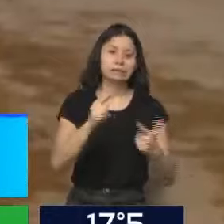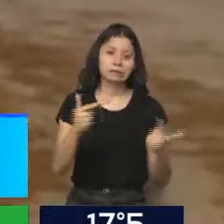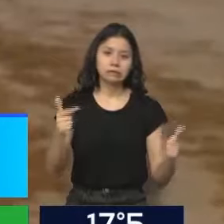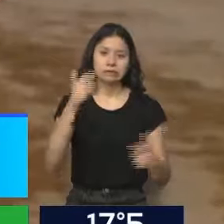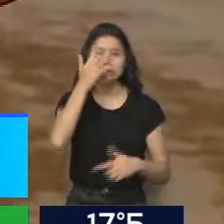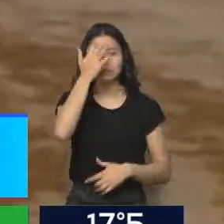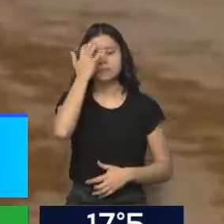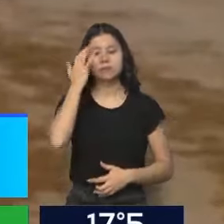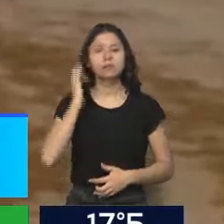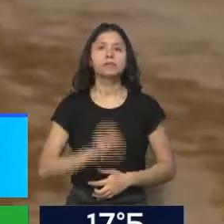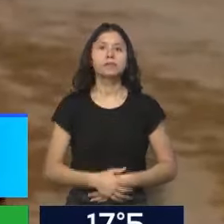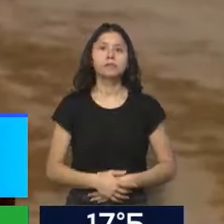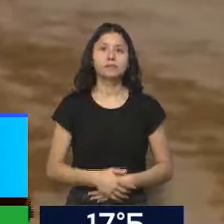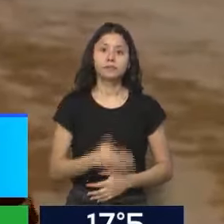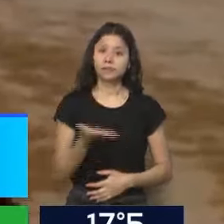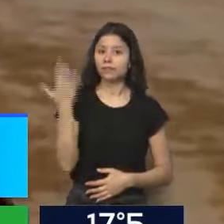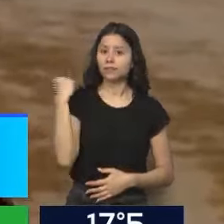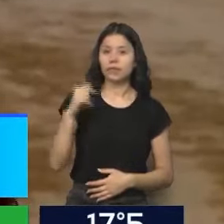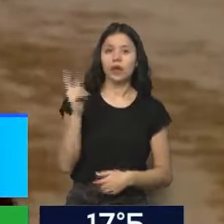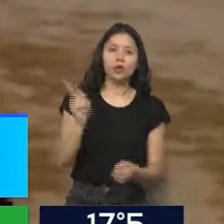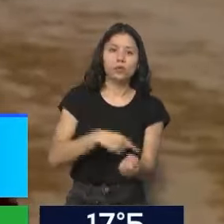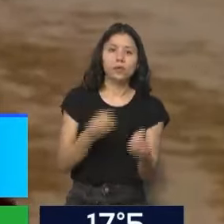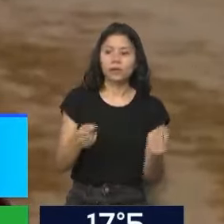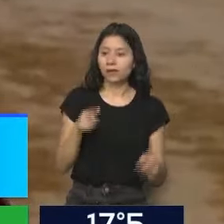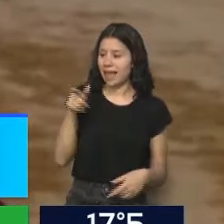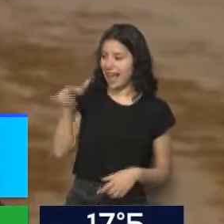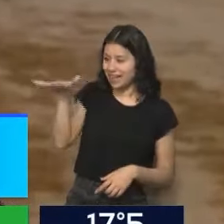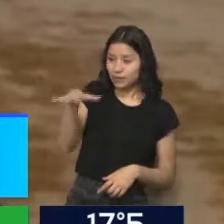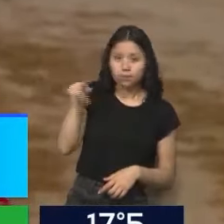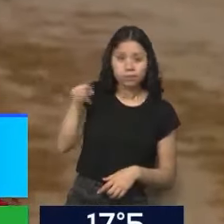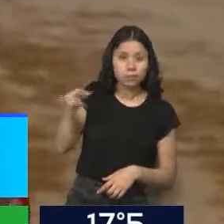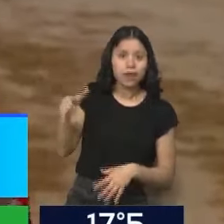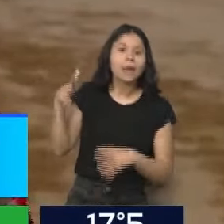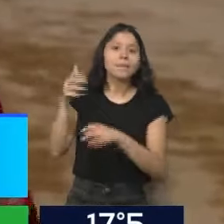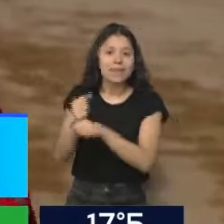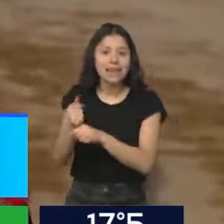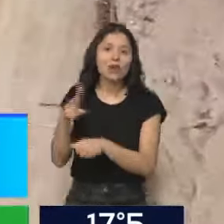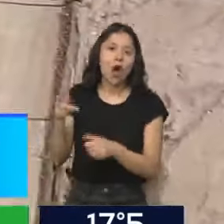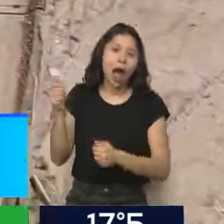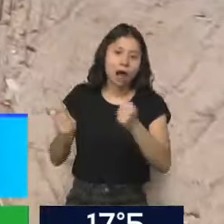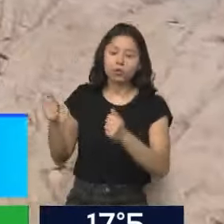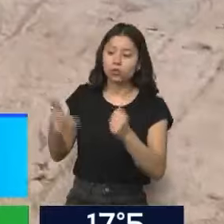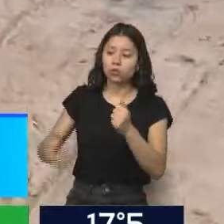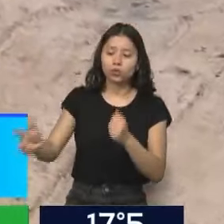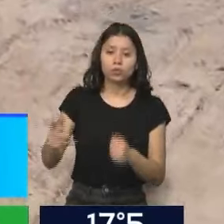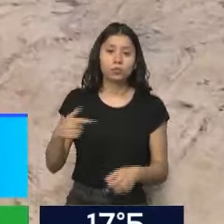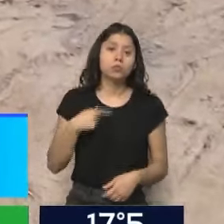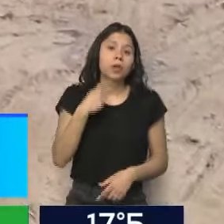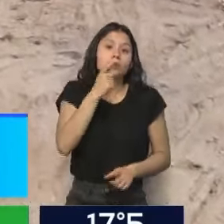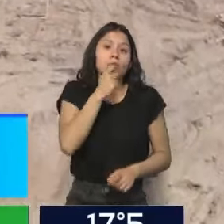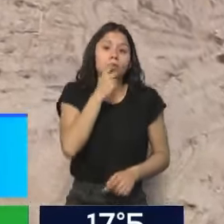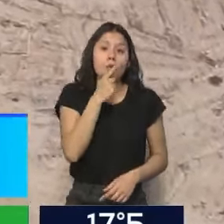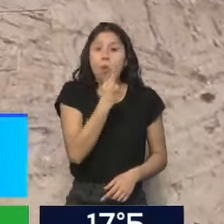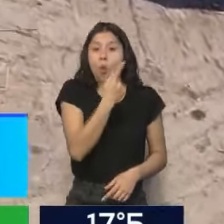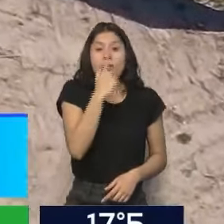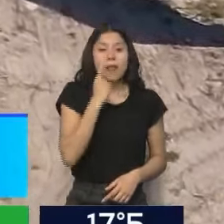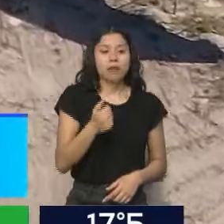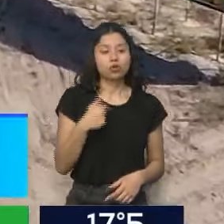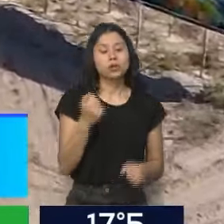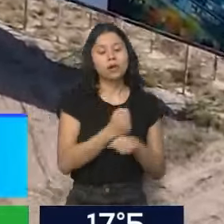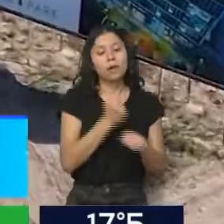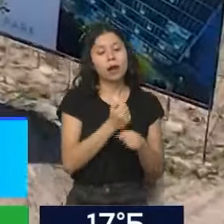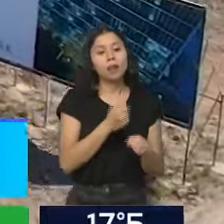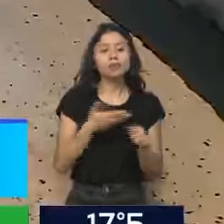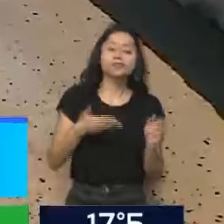micros a aquella parte. Pero una vuelta me fui a trabajar y cuando volví ya estaba habilitada por donde están pasando ahora